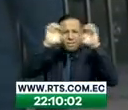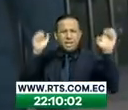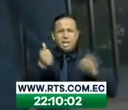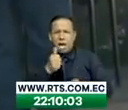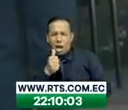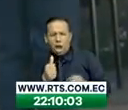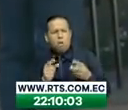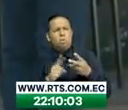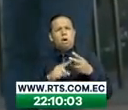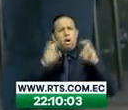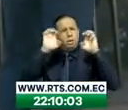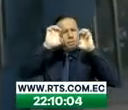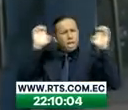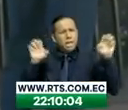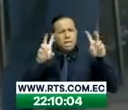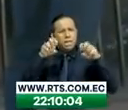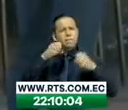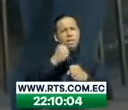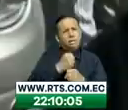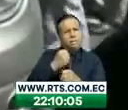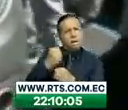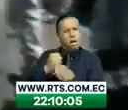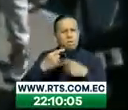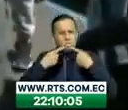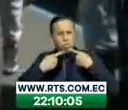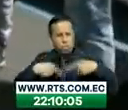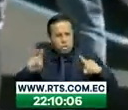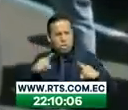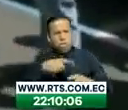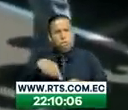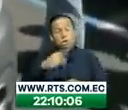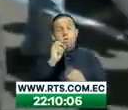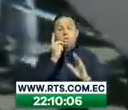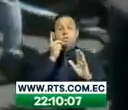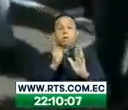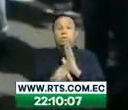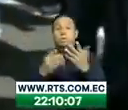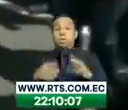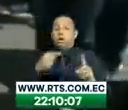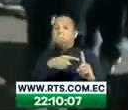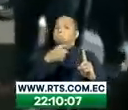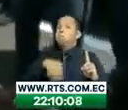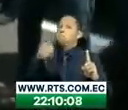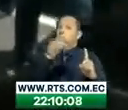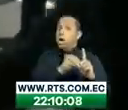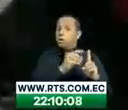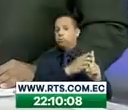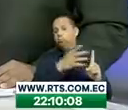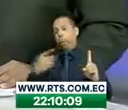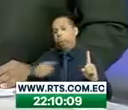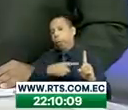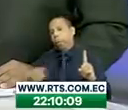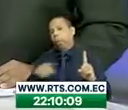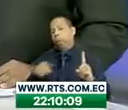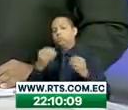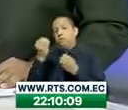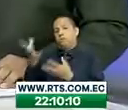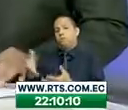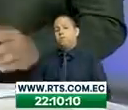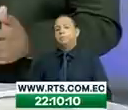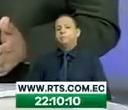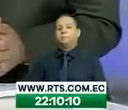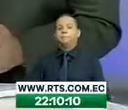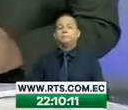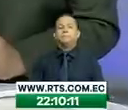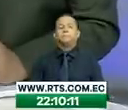de movilidad y obras públicas informó prisa y la cadena el embajador de